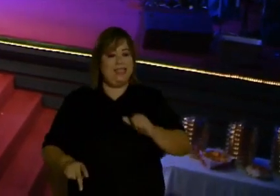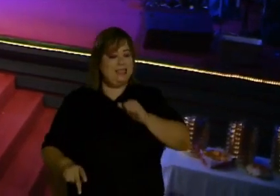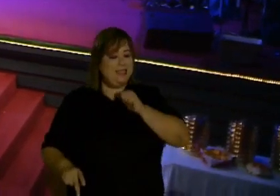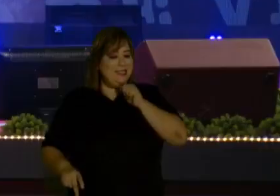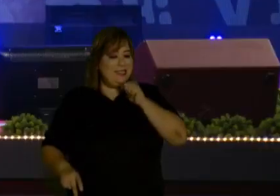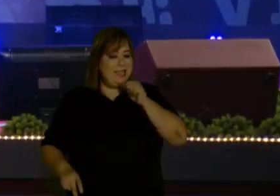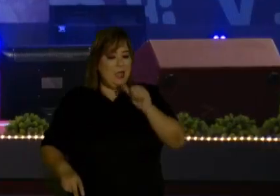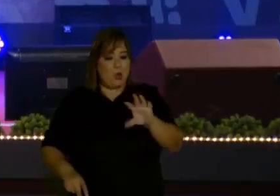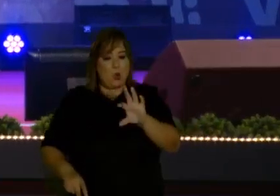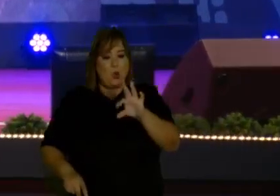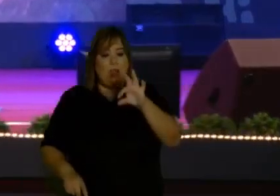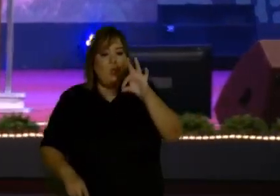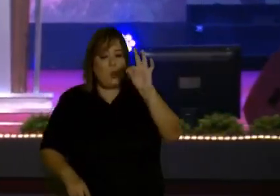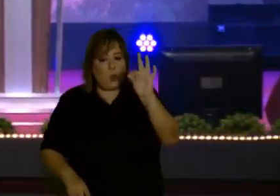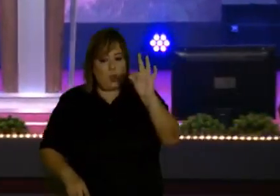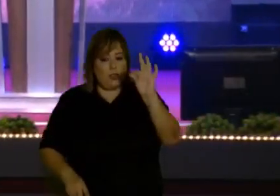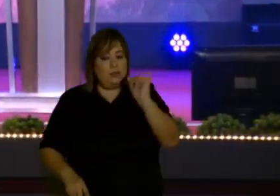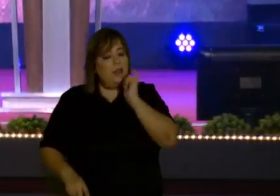My God.